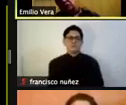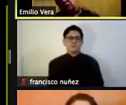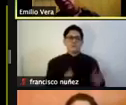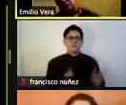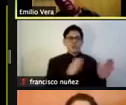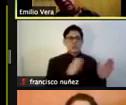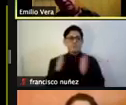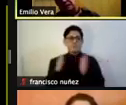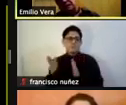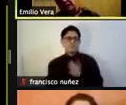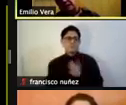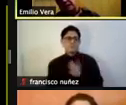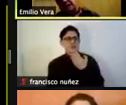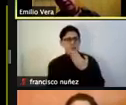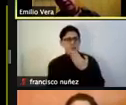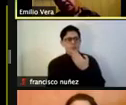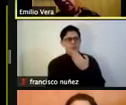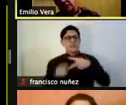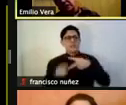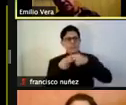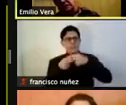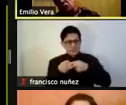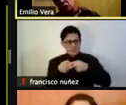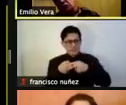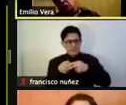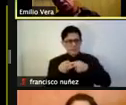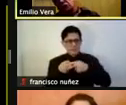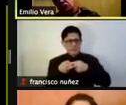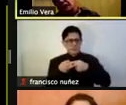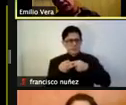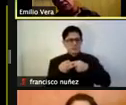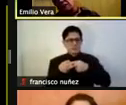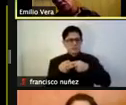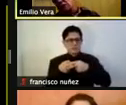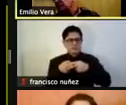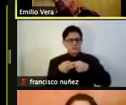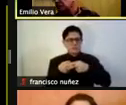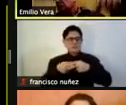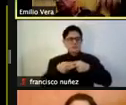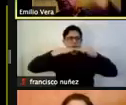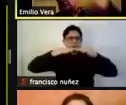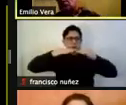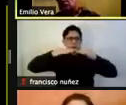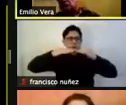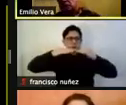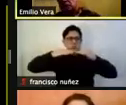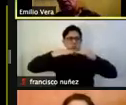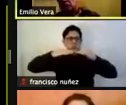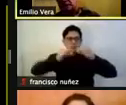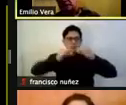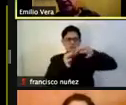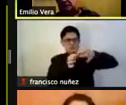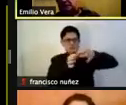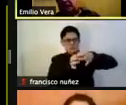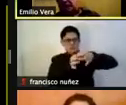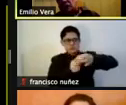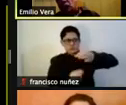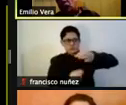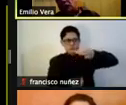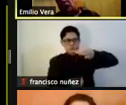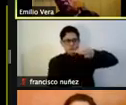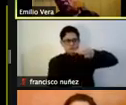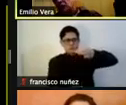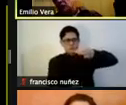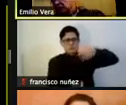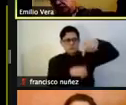poner sismómetros en el fondo marino, depositar sismómetros y pasar disparando luego por encima con el